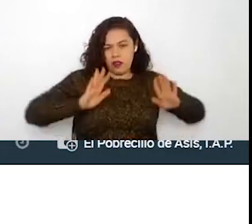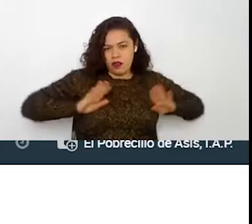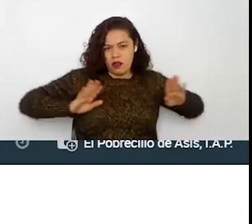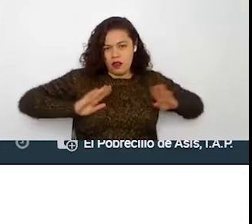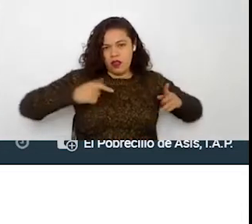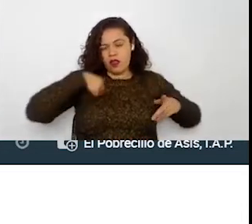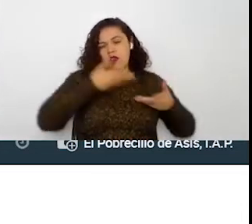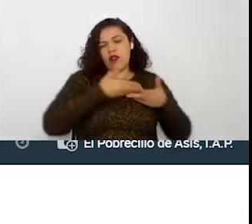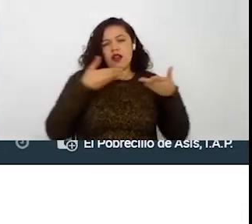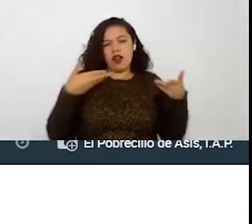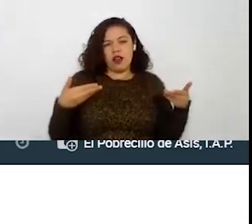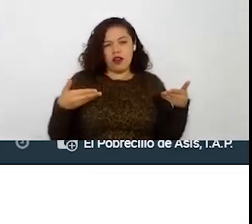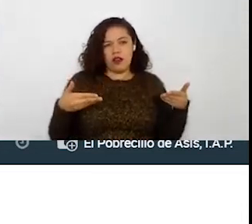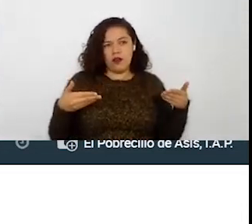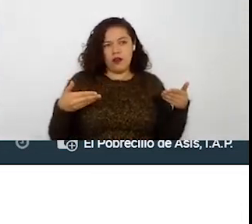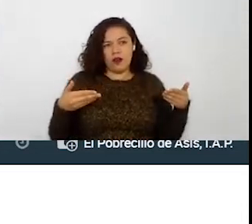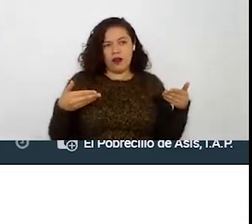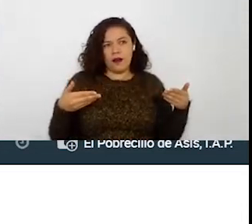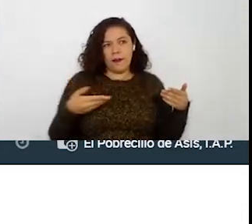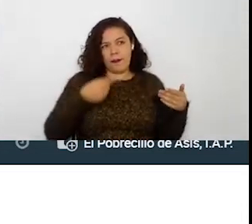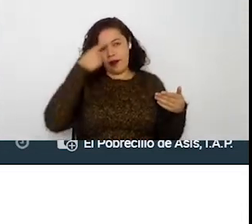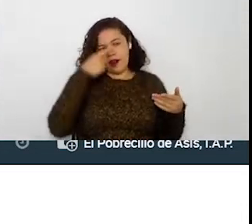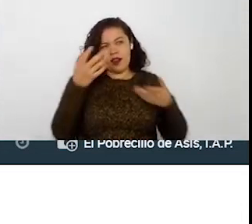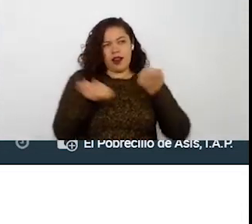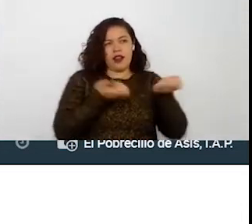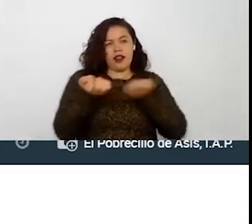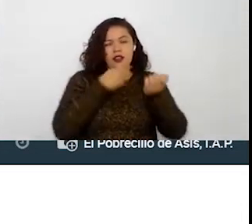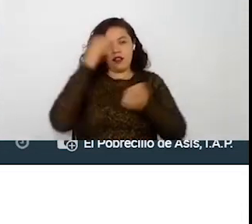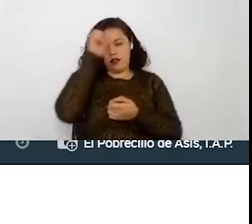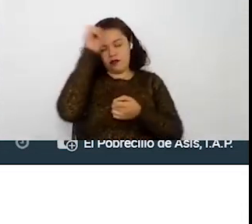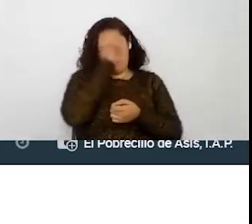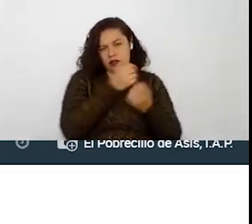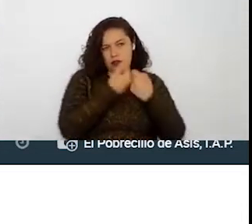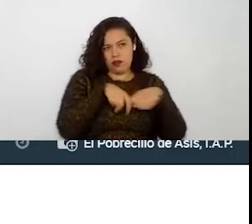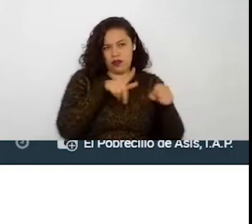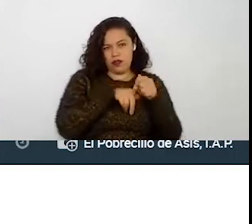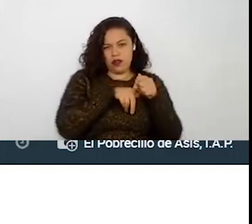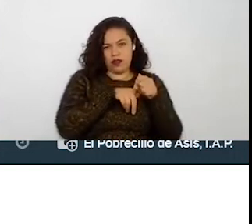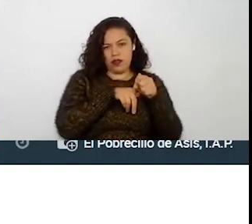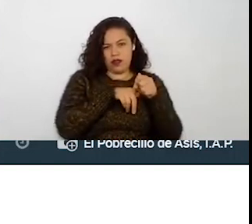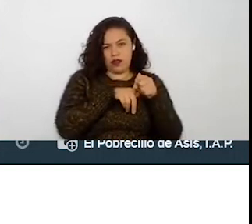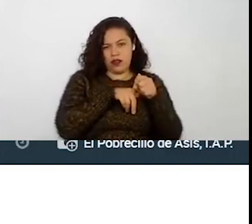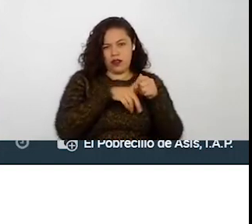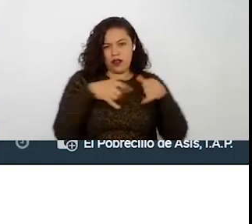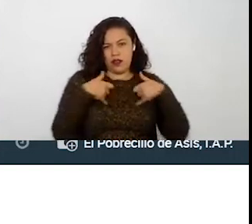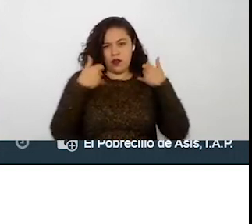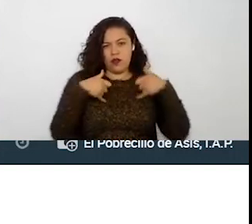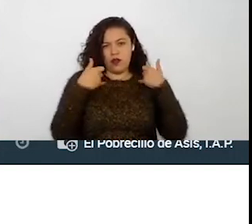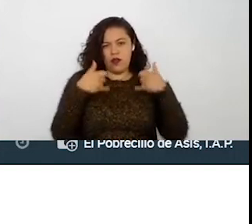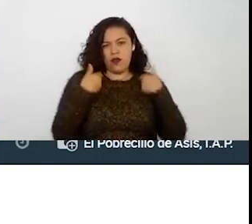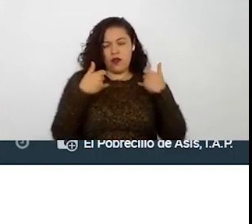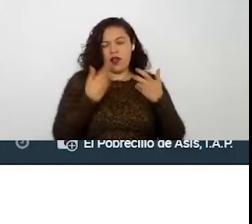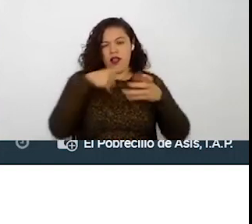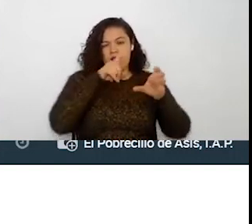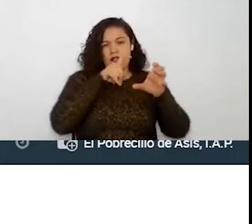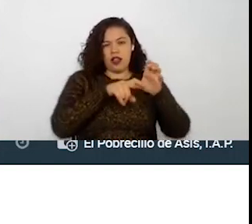este caso para el ejercicio de orientación social son jóvenes de inscritos